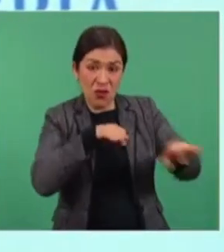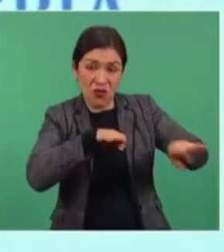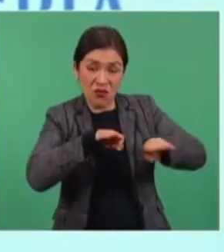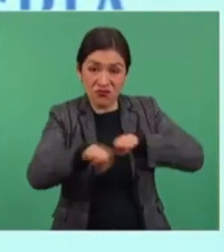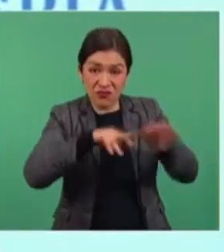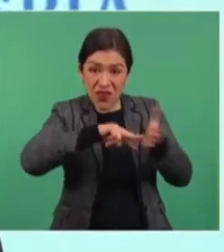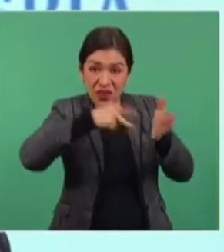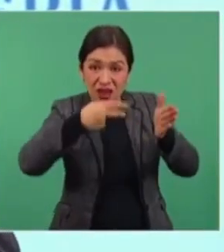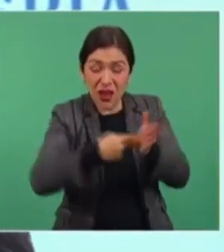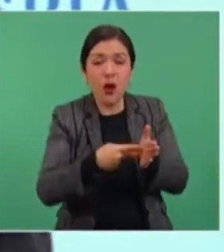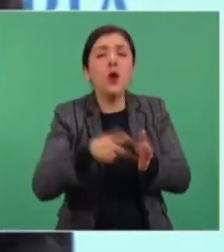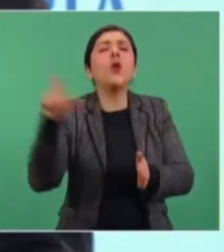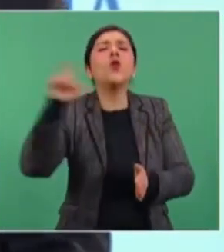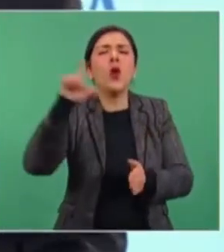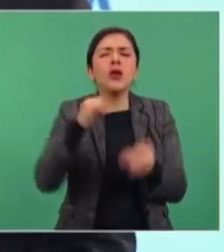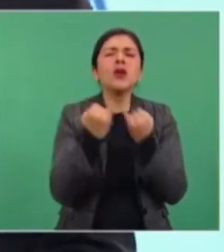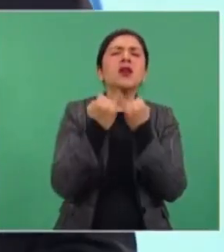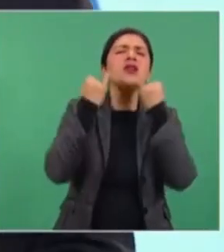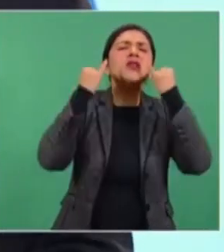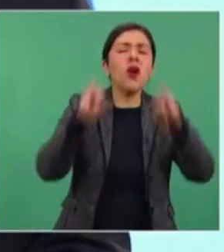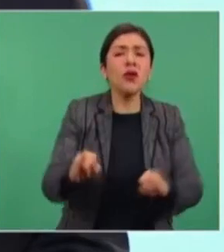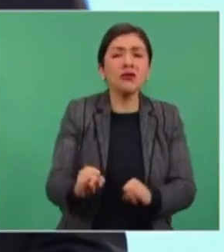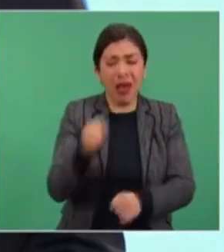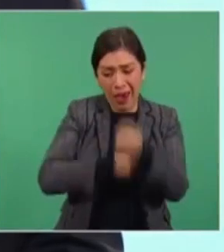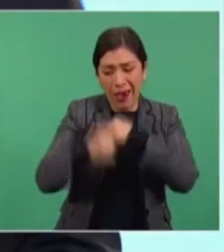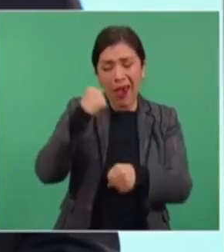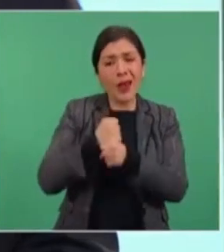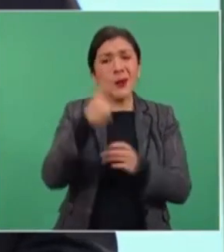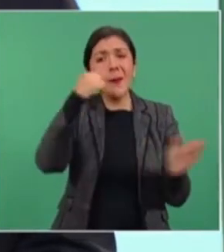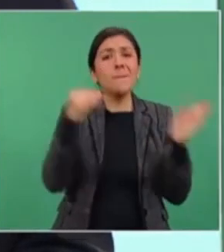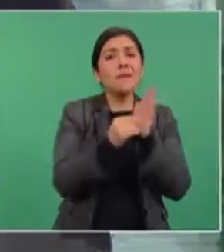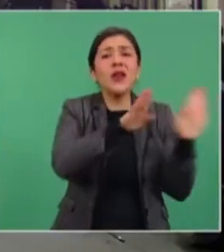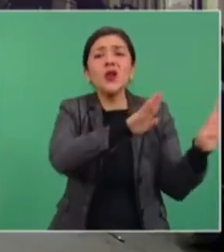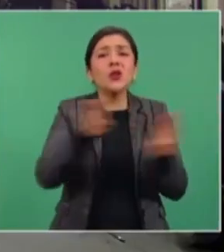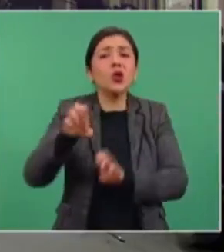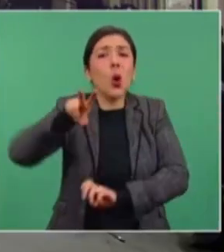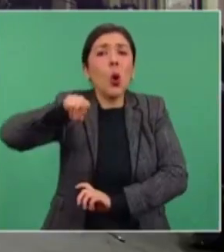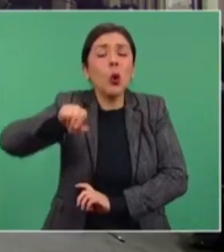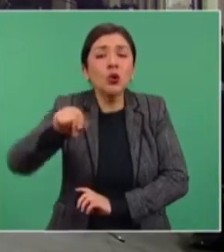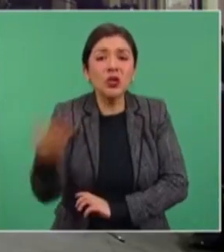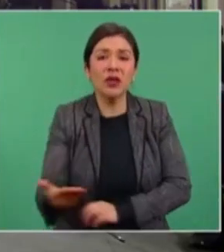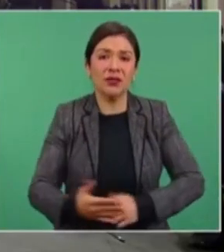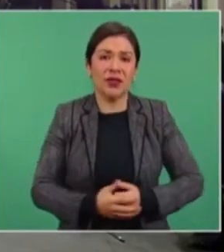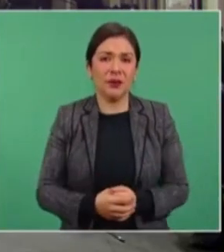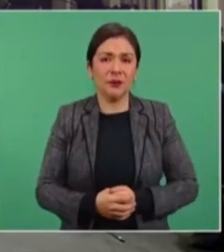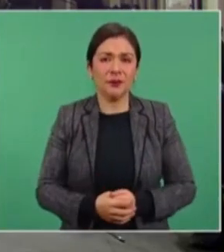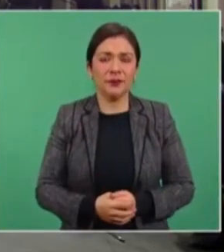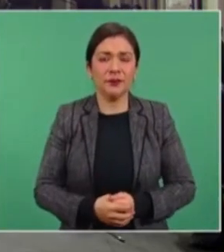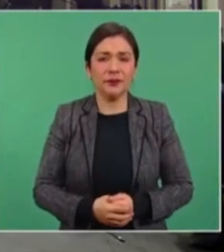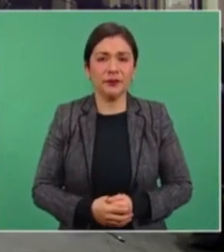se inauguró en 1980.